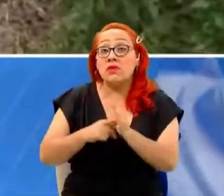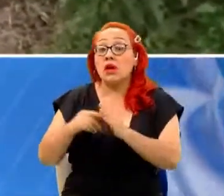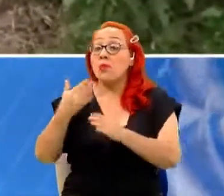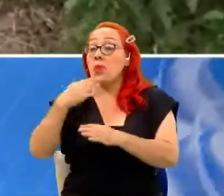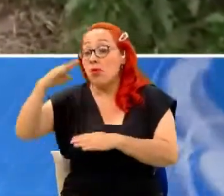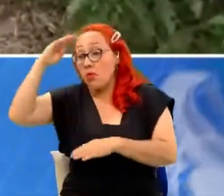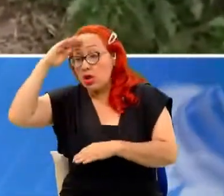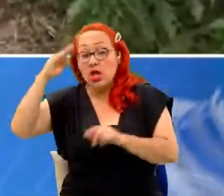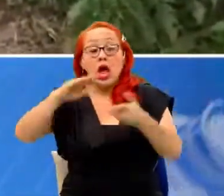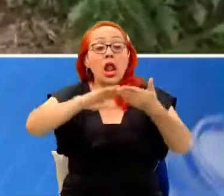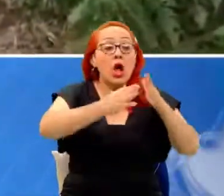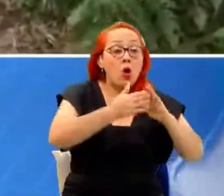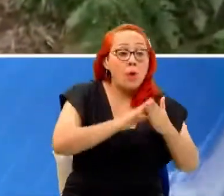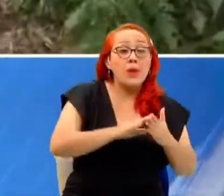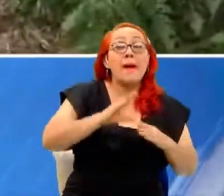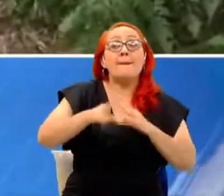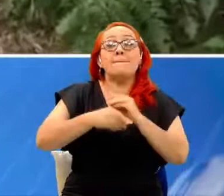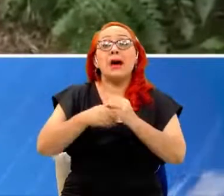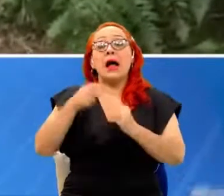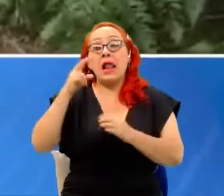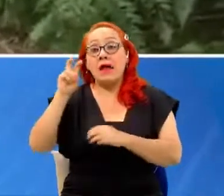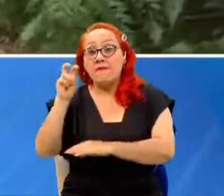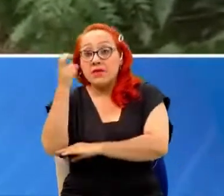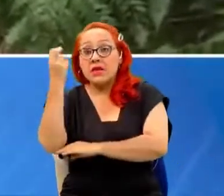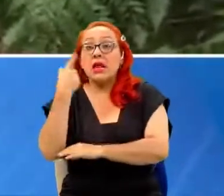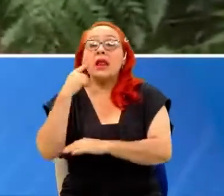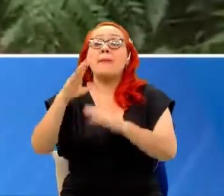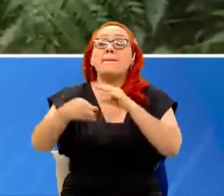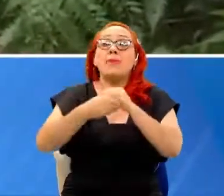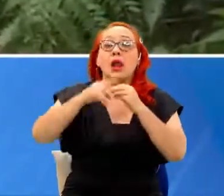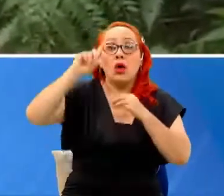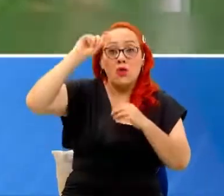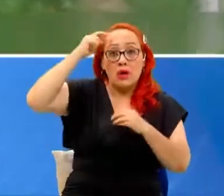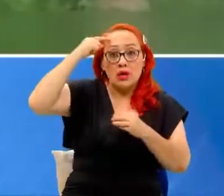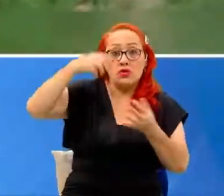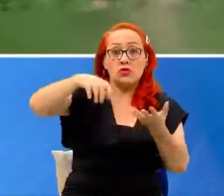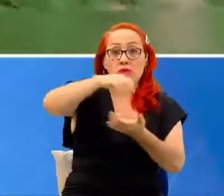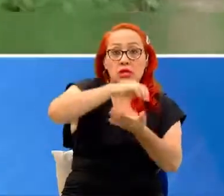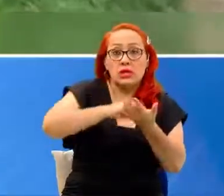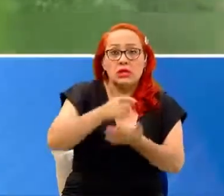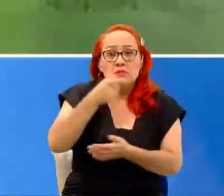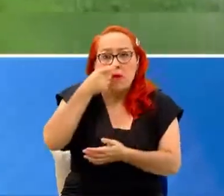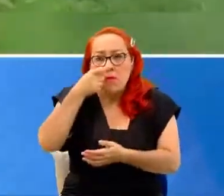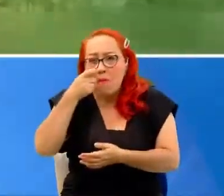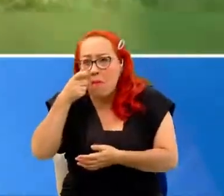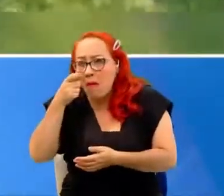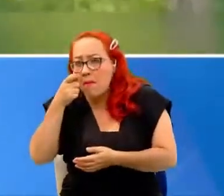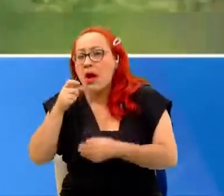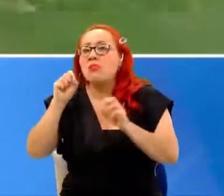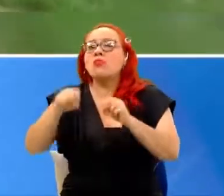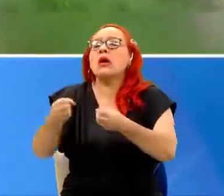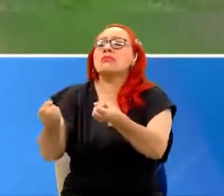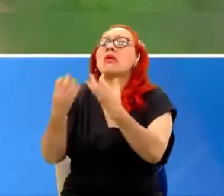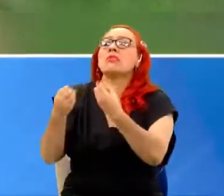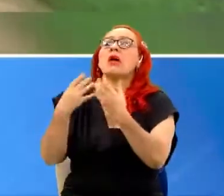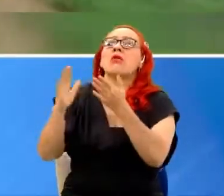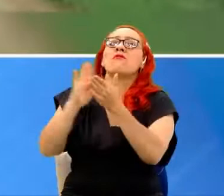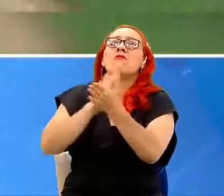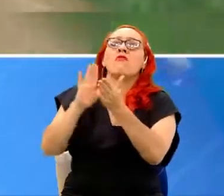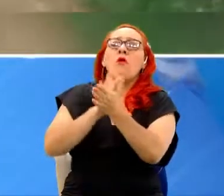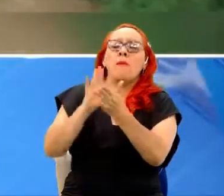policía el ejército la fiscalía y la gobernación de santander a obtener información oportuna